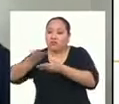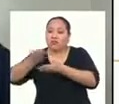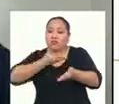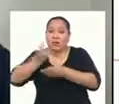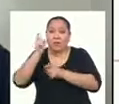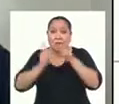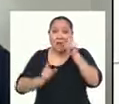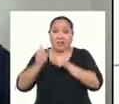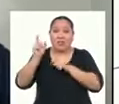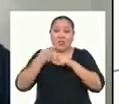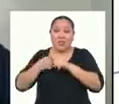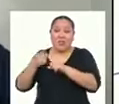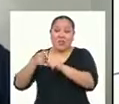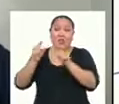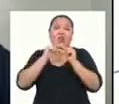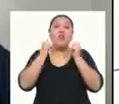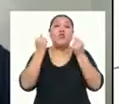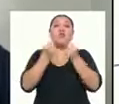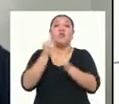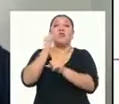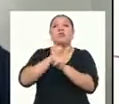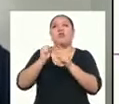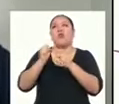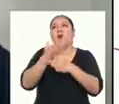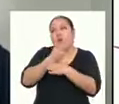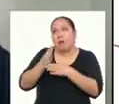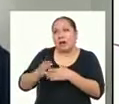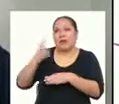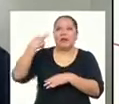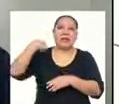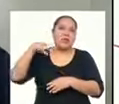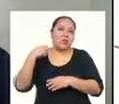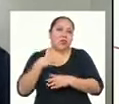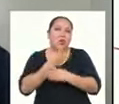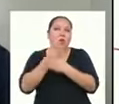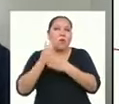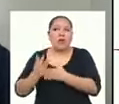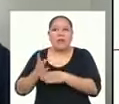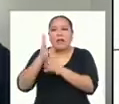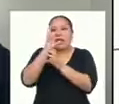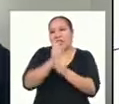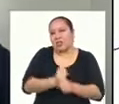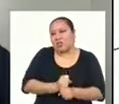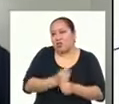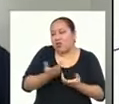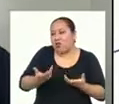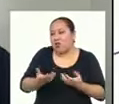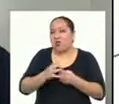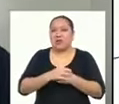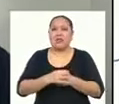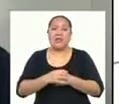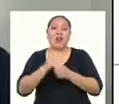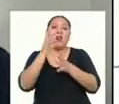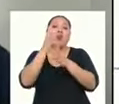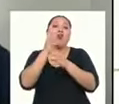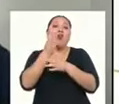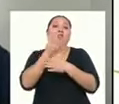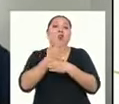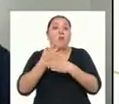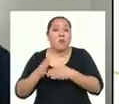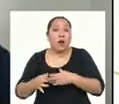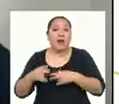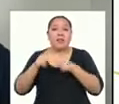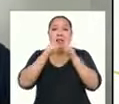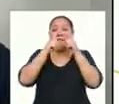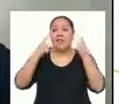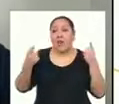distintos grupos sociales, donde comparten las religiones, las tradiciones, costumbres, lenguas y modos